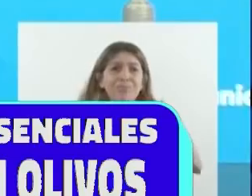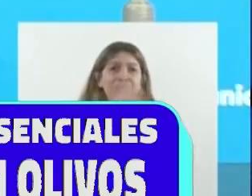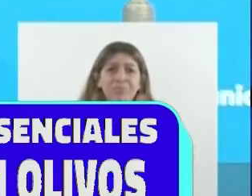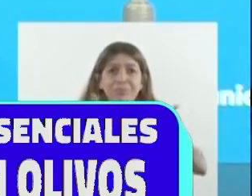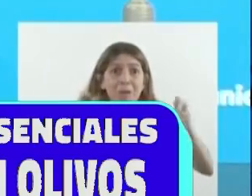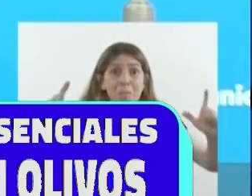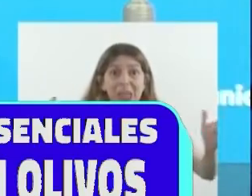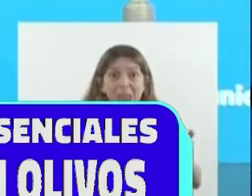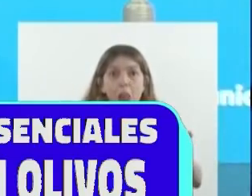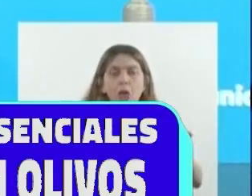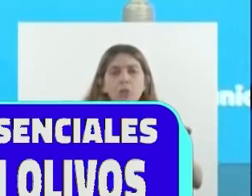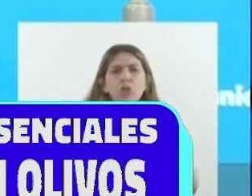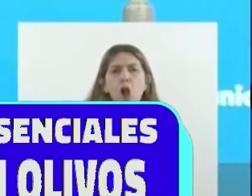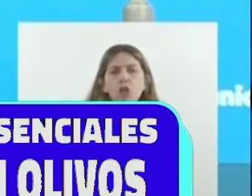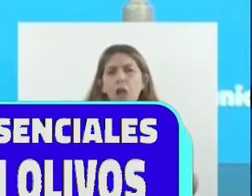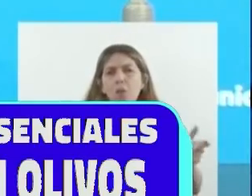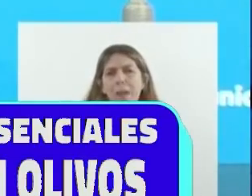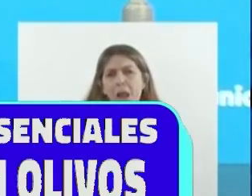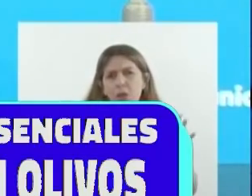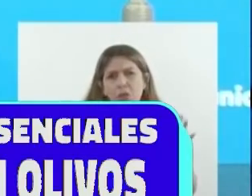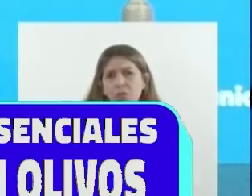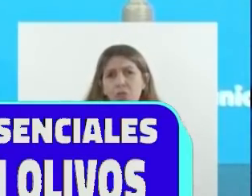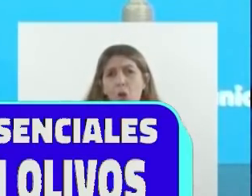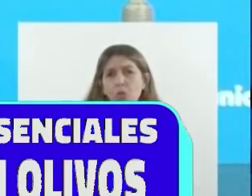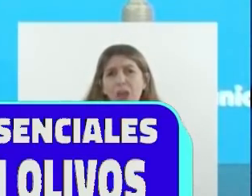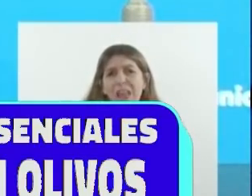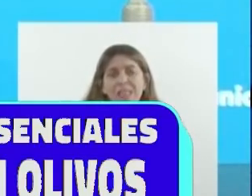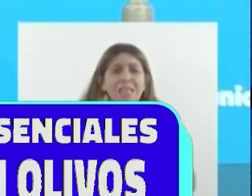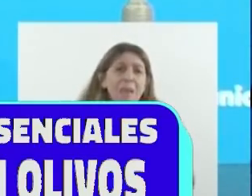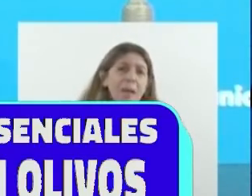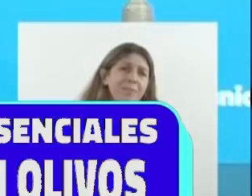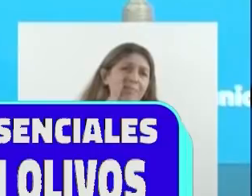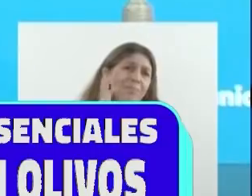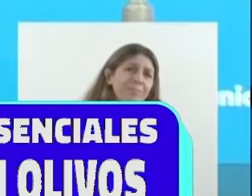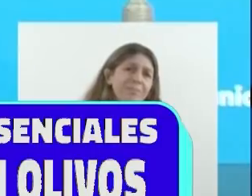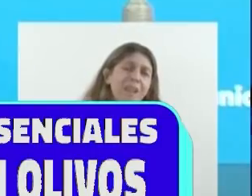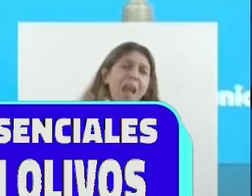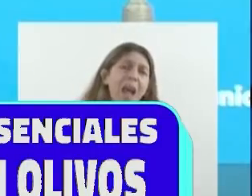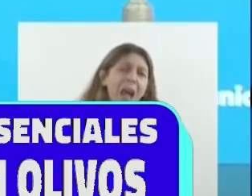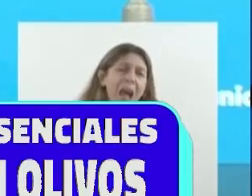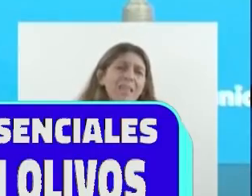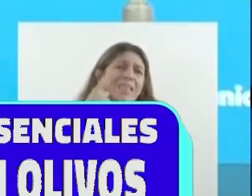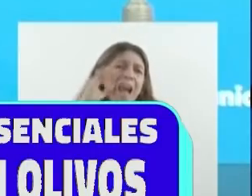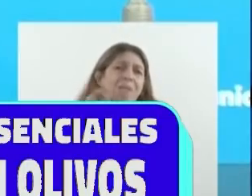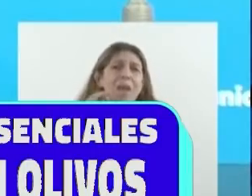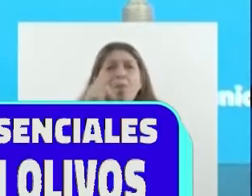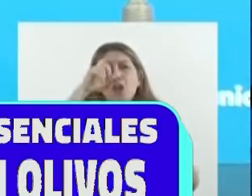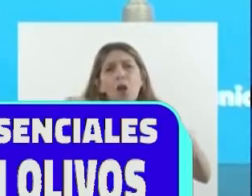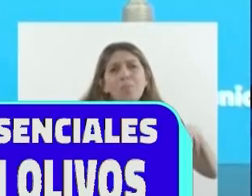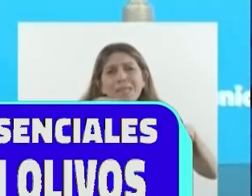contagios. Que también es evidente que tenemos un nivel de saturación de camas en la ciudad de Buenos